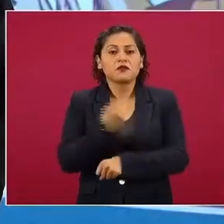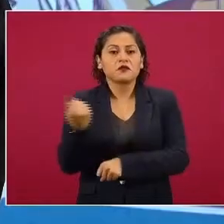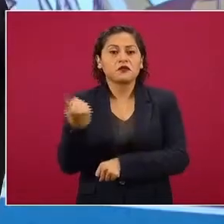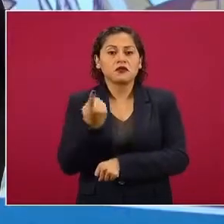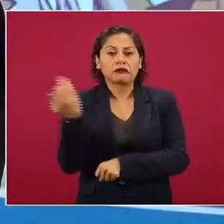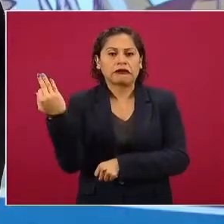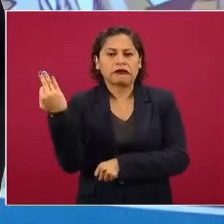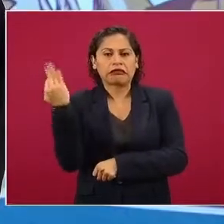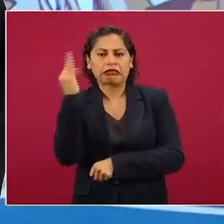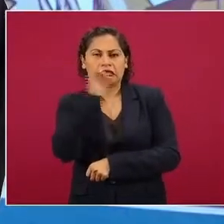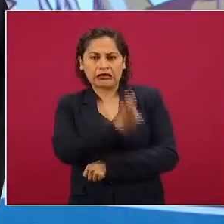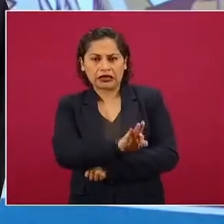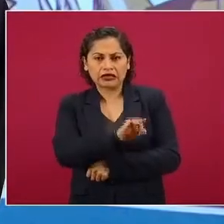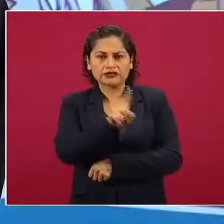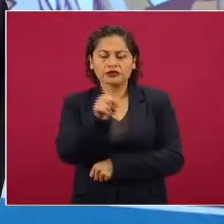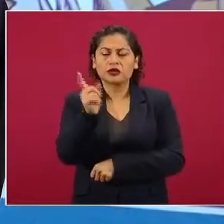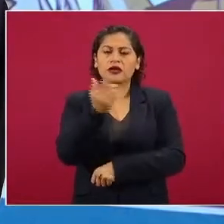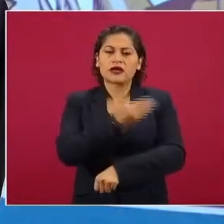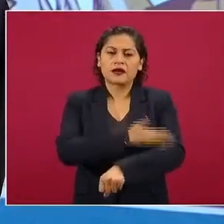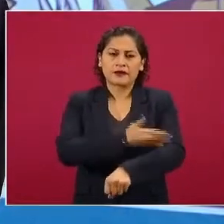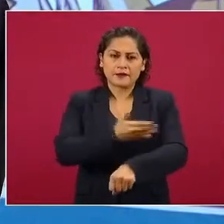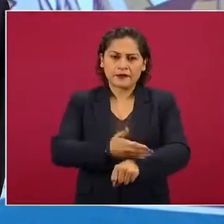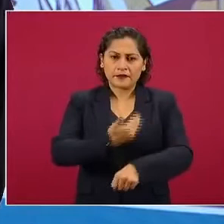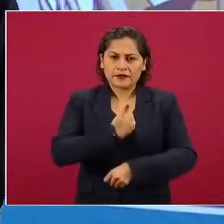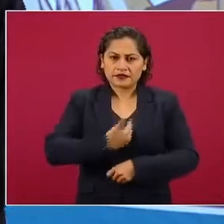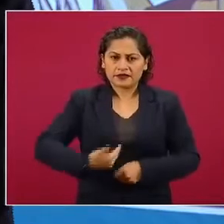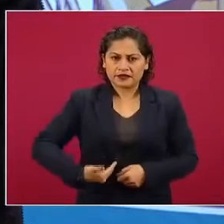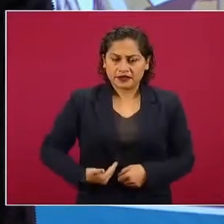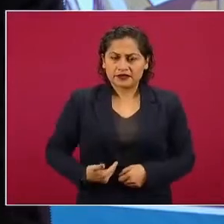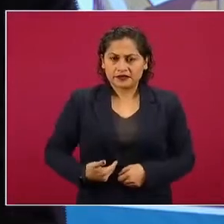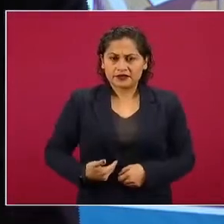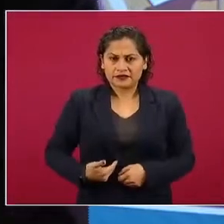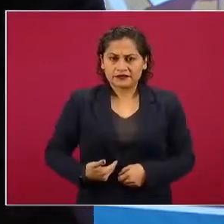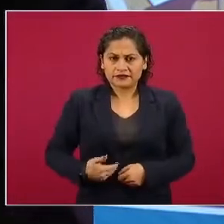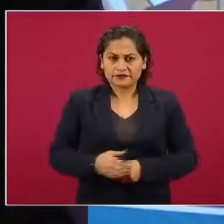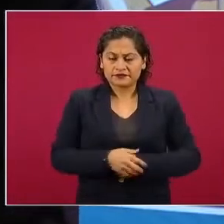del presidente Madero para defender